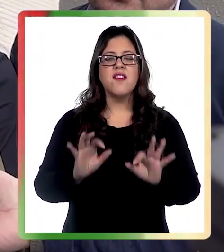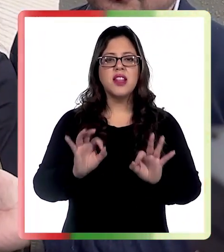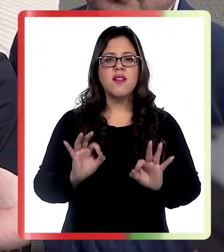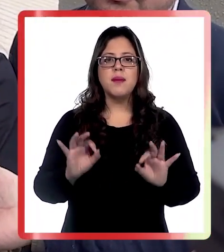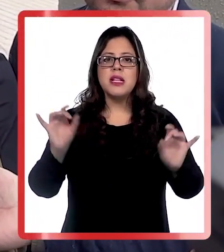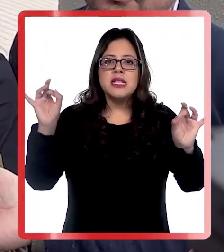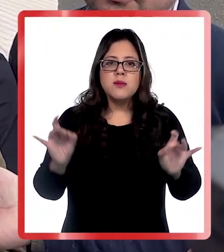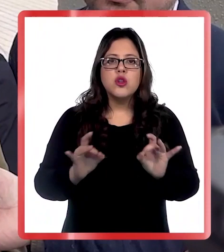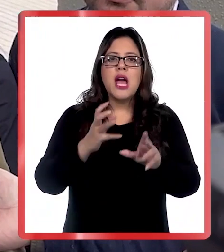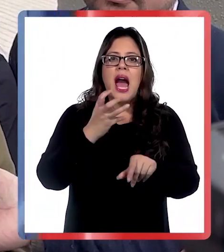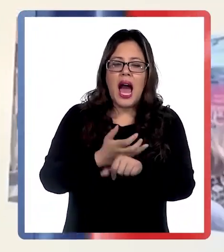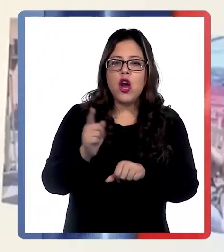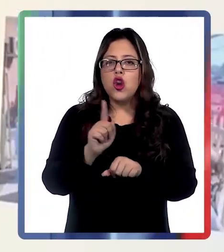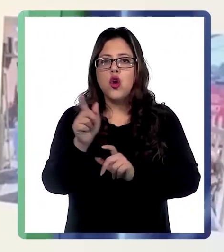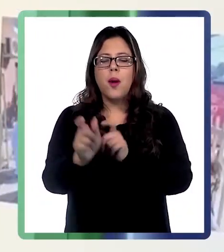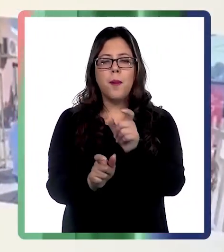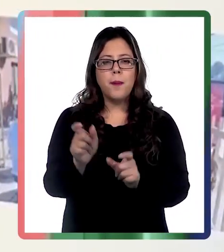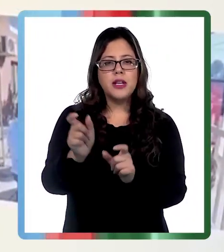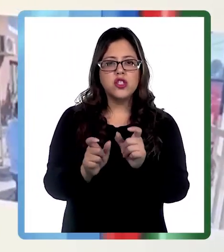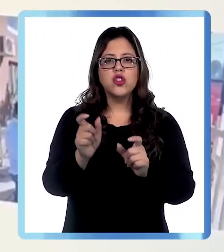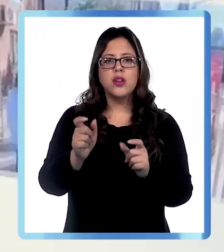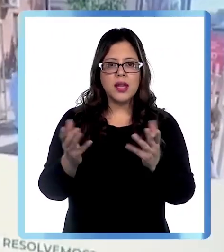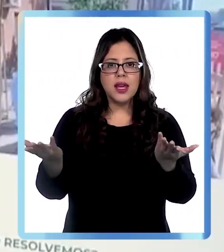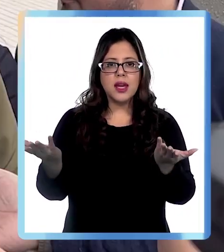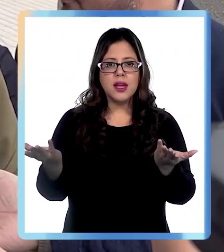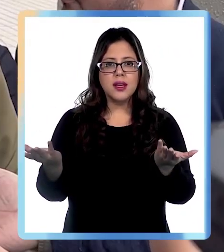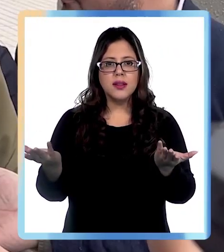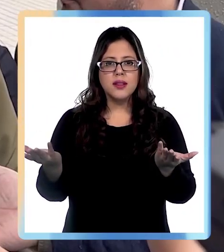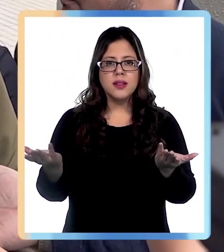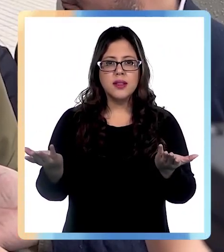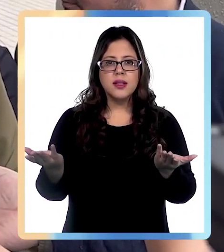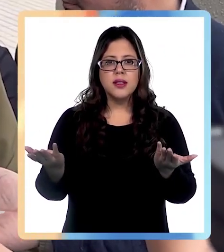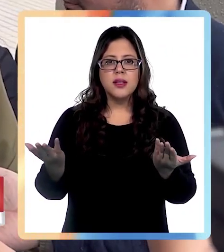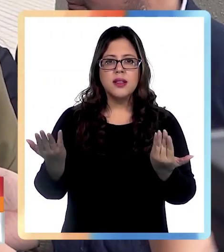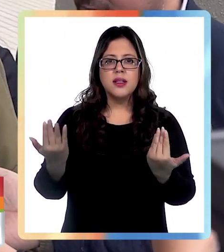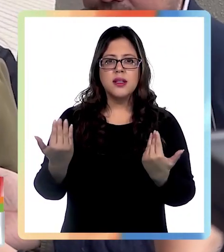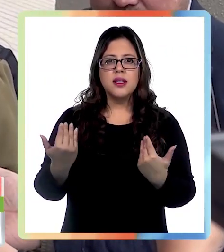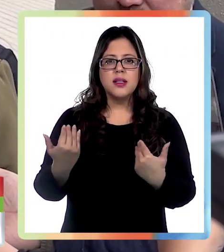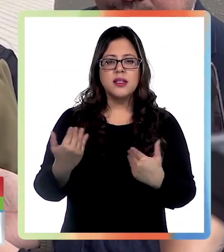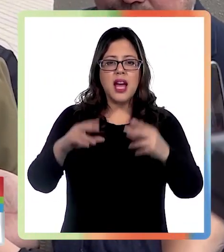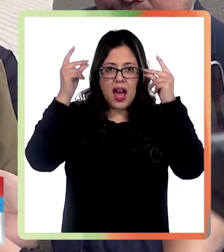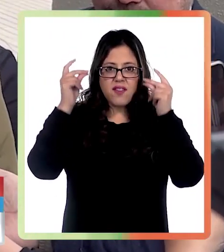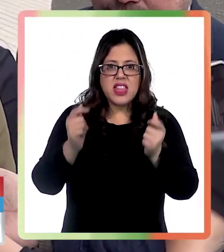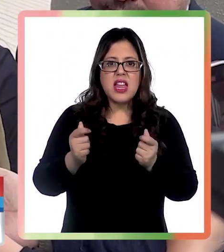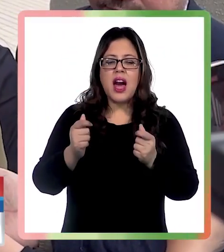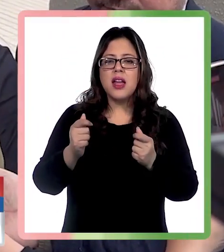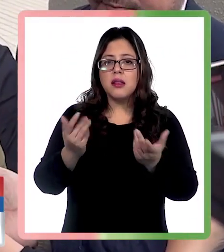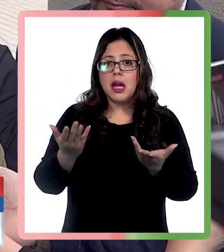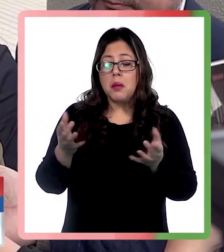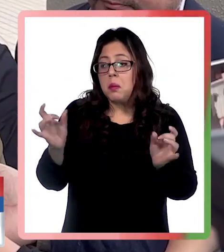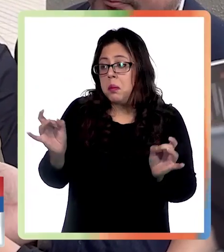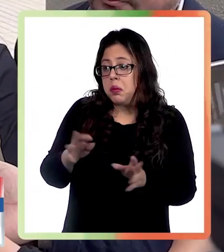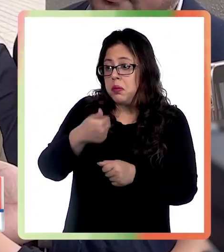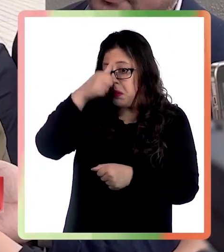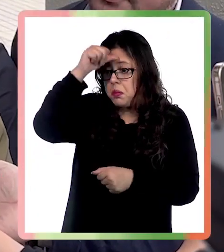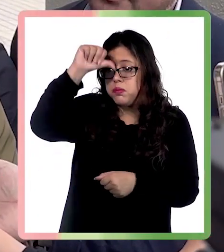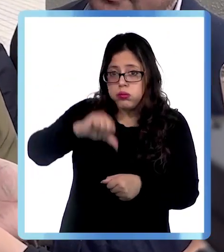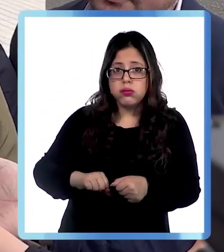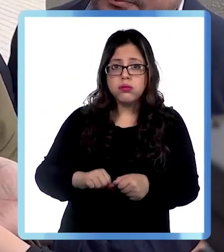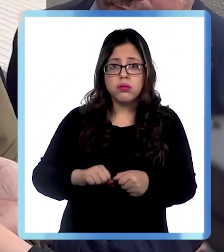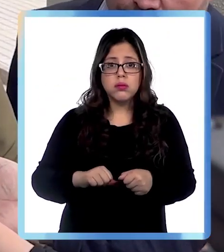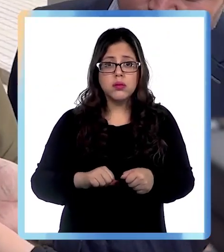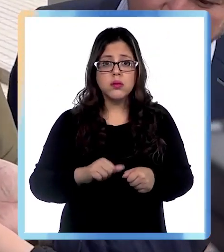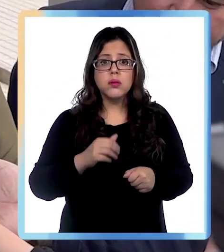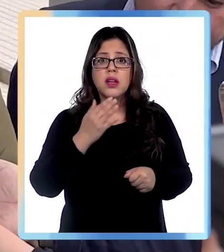efectivamente si hay personas que están con claro eh dominio para poder ser sancionadas y para eso está el Ministerio